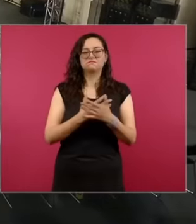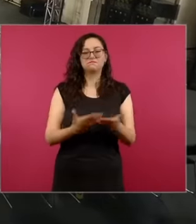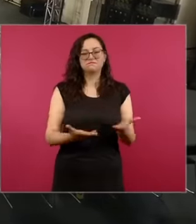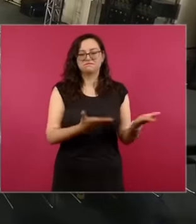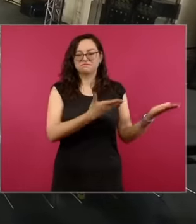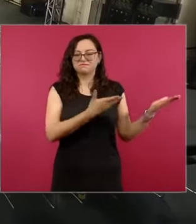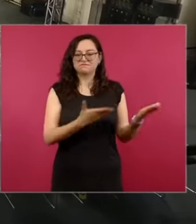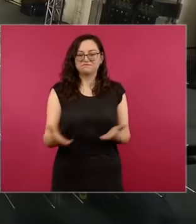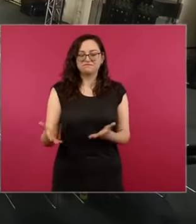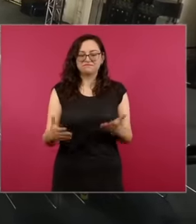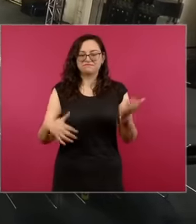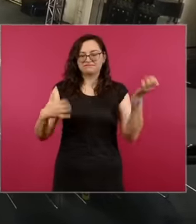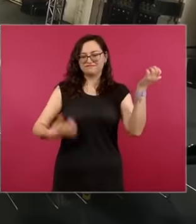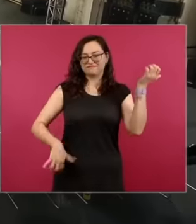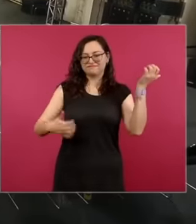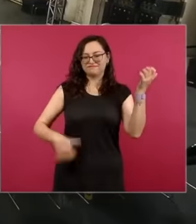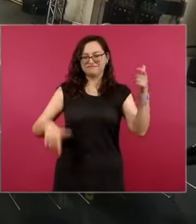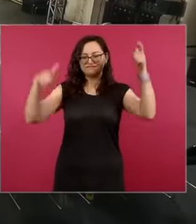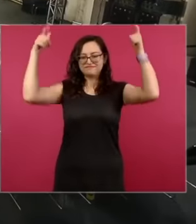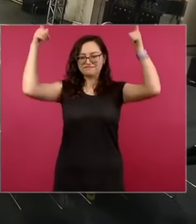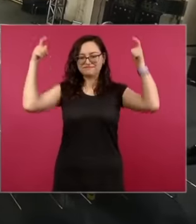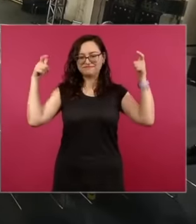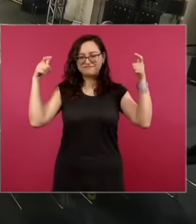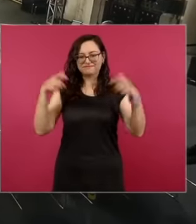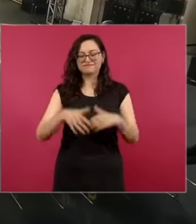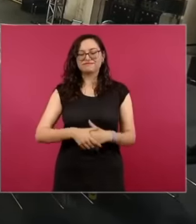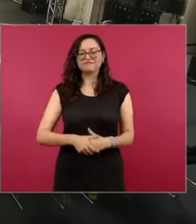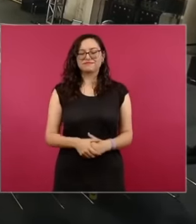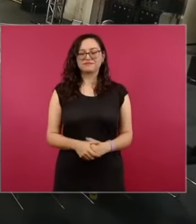adelante el mariachi.